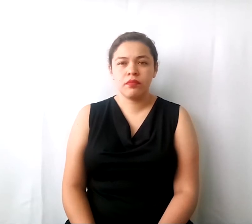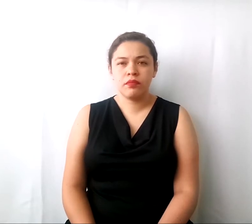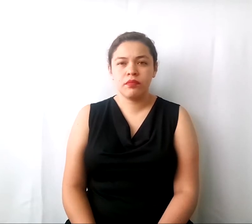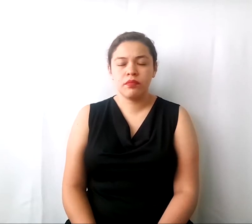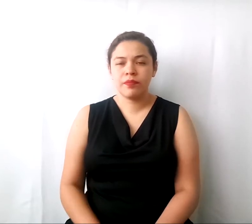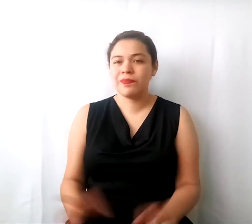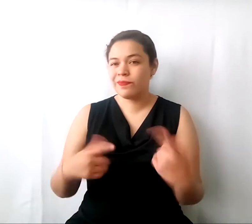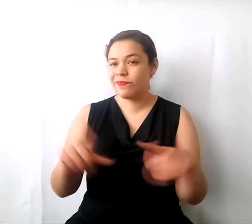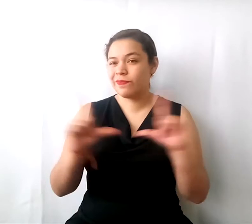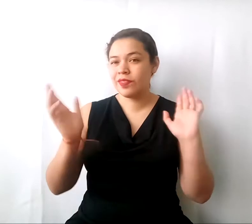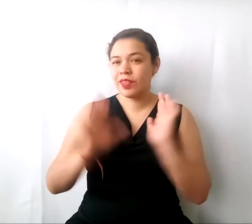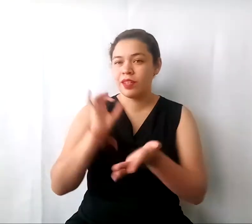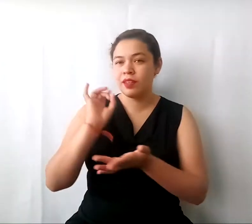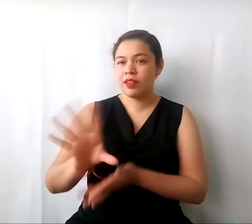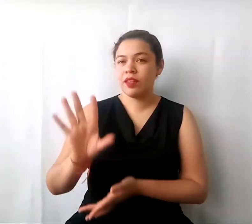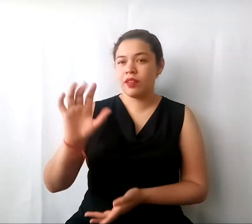Listo, ya te la envié, Fernando.